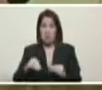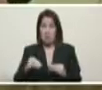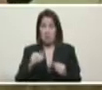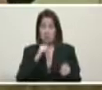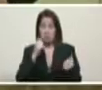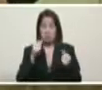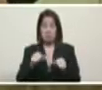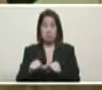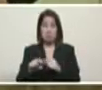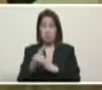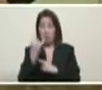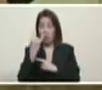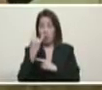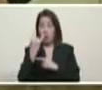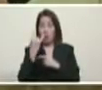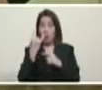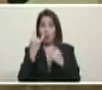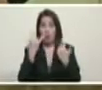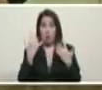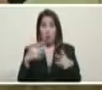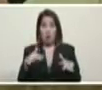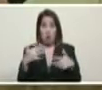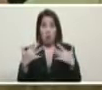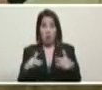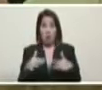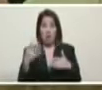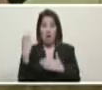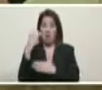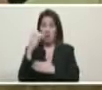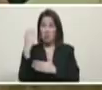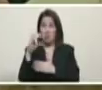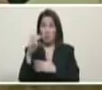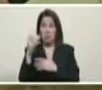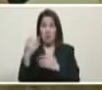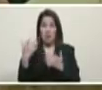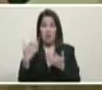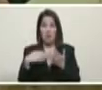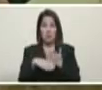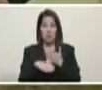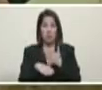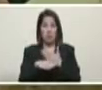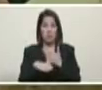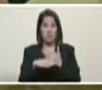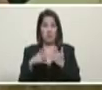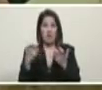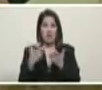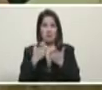apuñaleado. Y en Colombia continúa la guerra, hoy más cruenta,